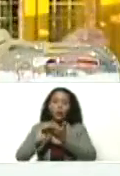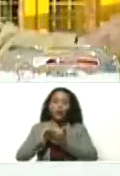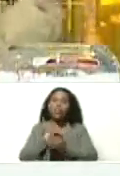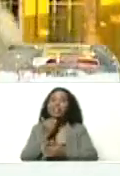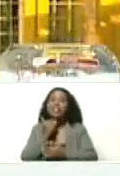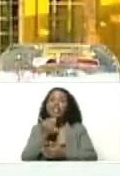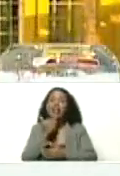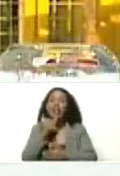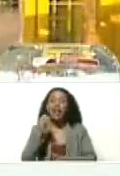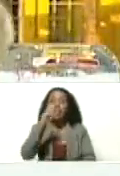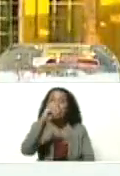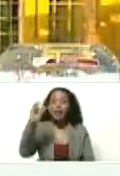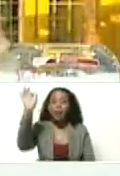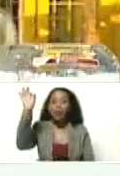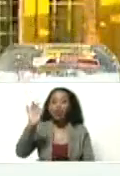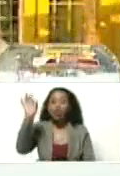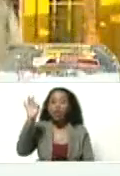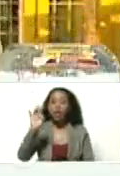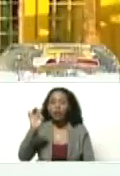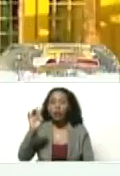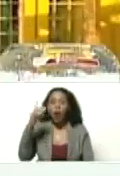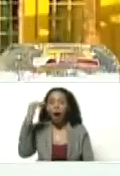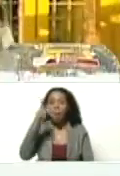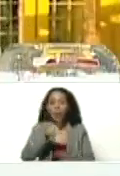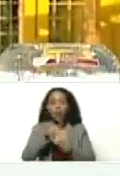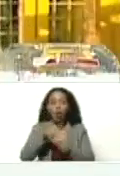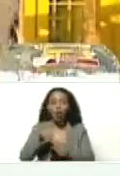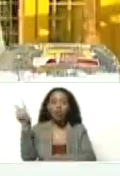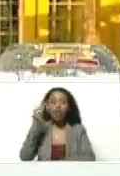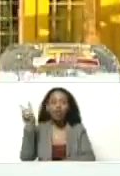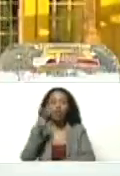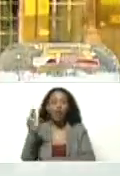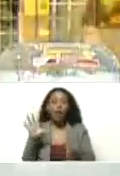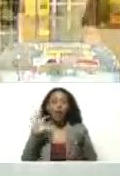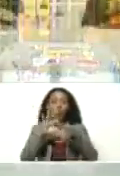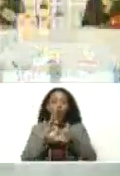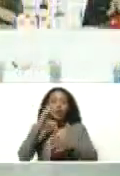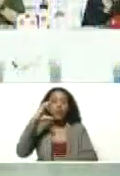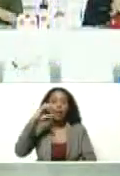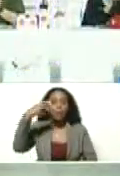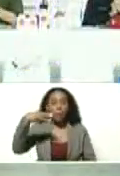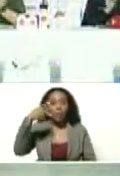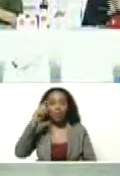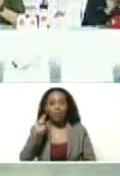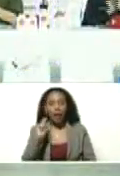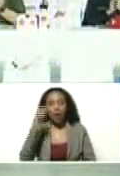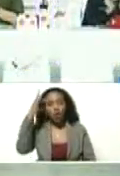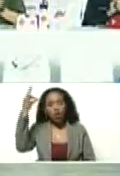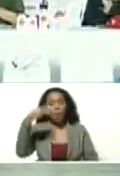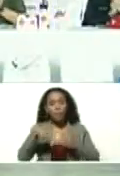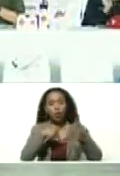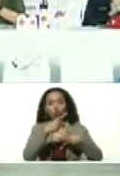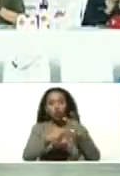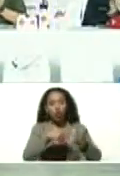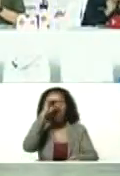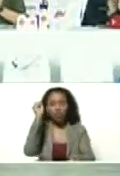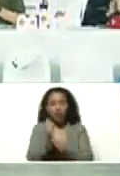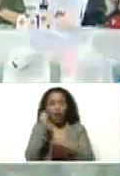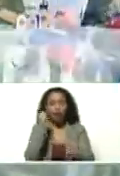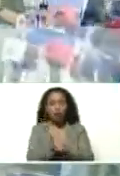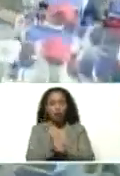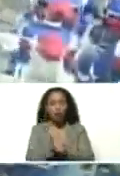al 100% está Pequiven recuperada de la mano de los CPT, los Consejos Productivos de Trabajadores